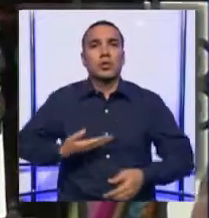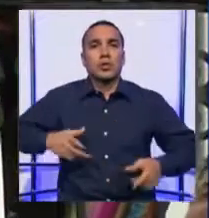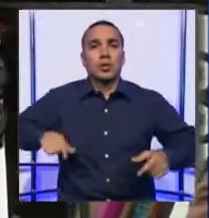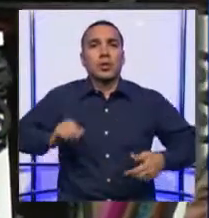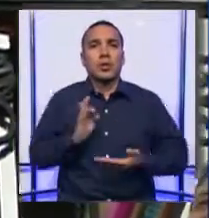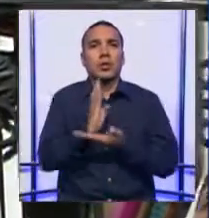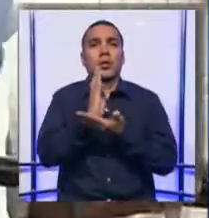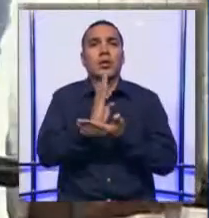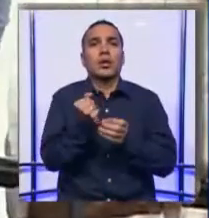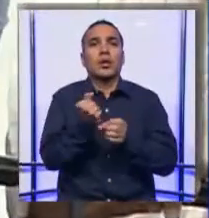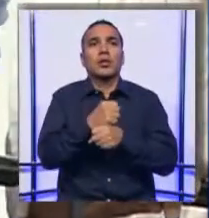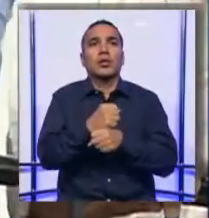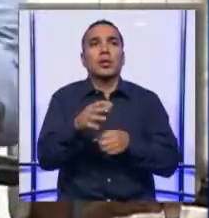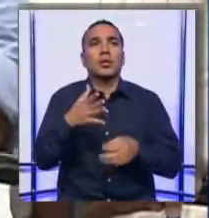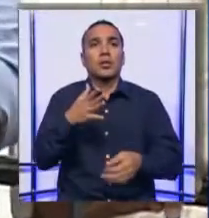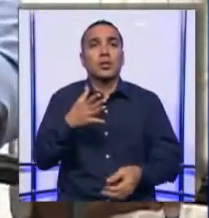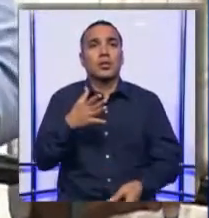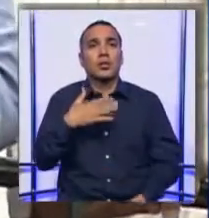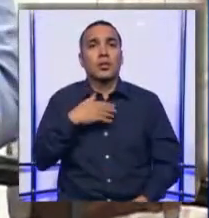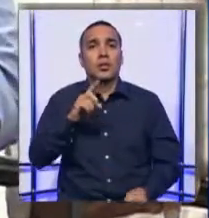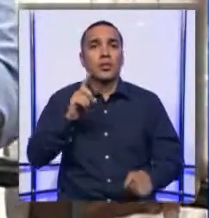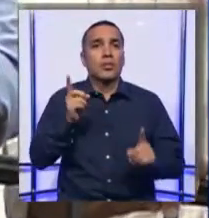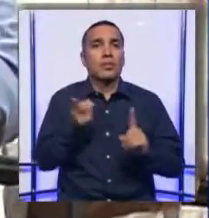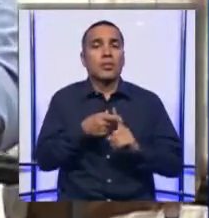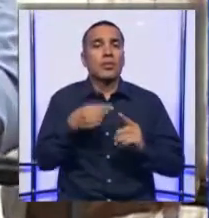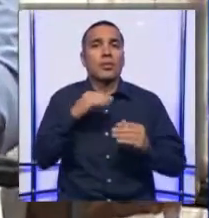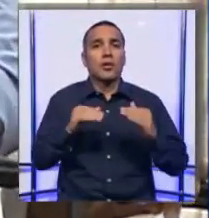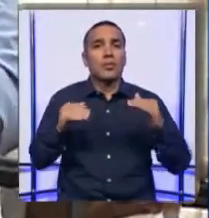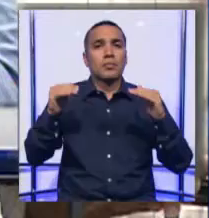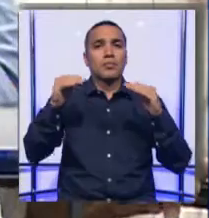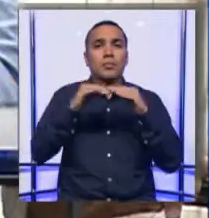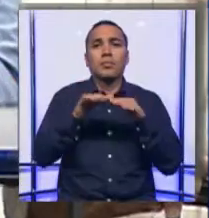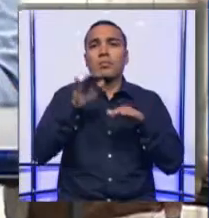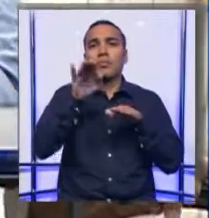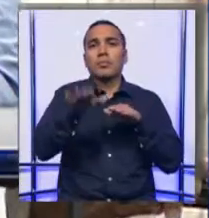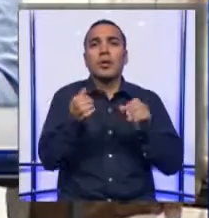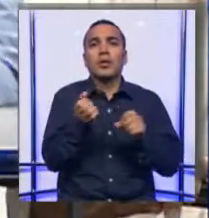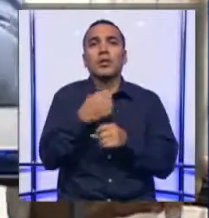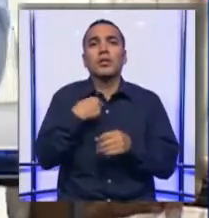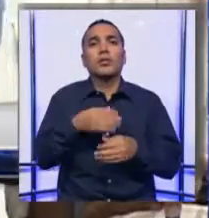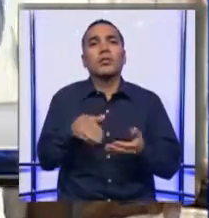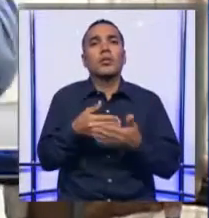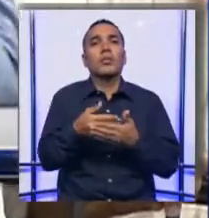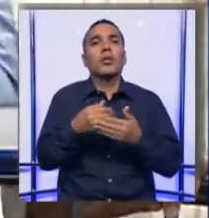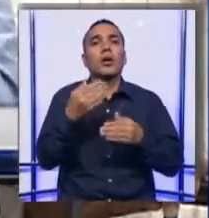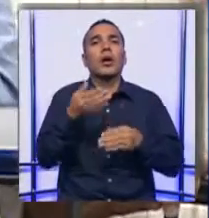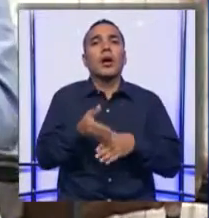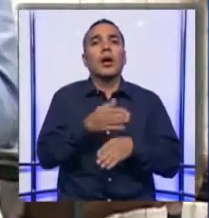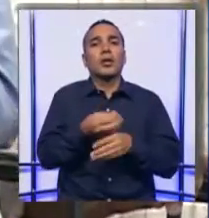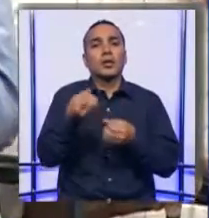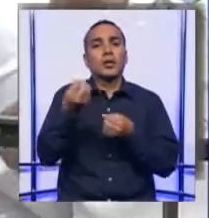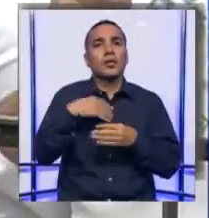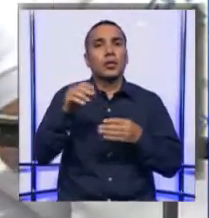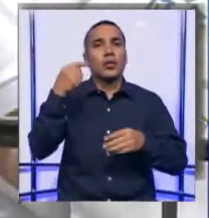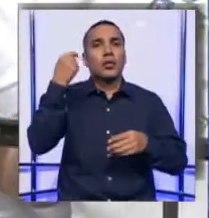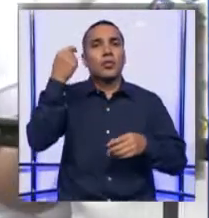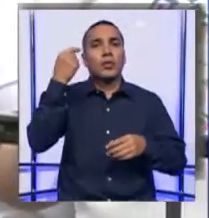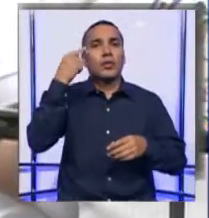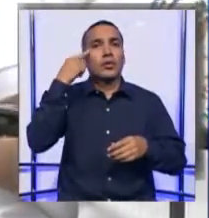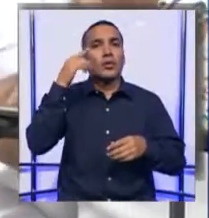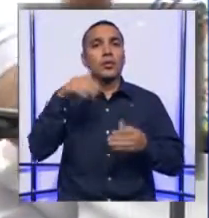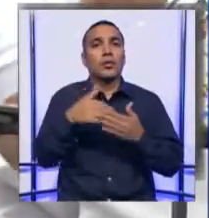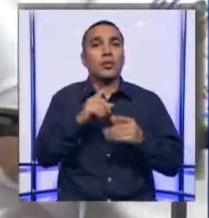testigo del acto. Se establece el primer peldaño para poder cumplir con esa oferta de campaña, que es una oferta de su gobierno. ¡La